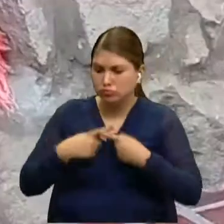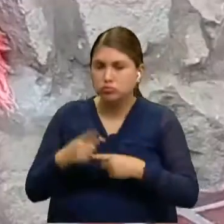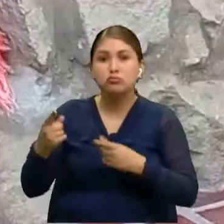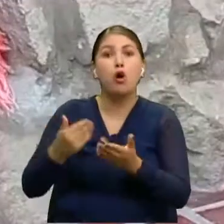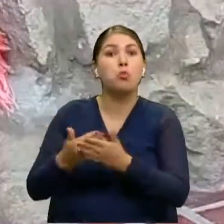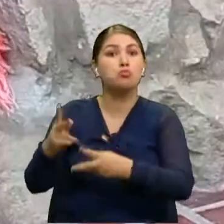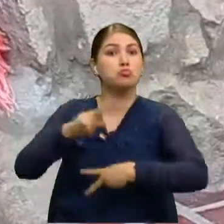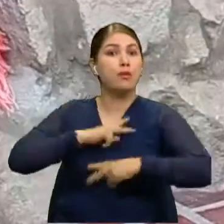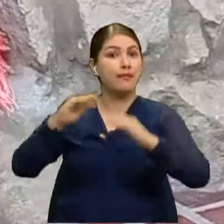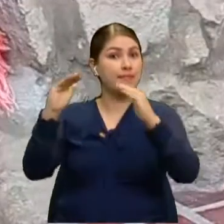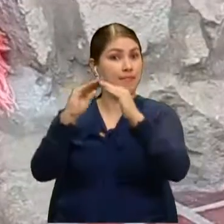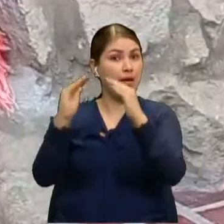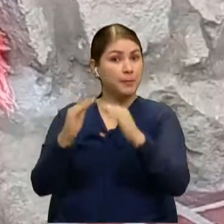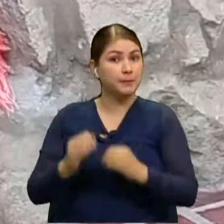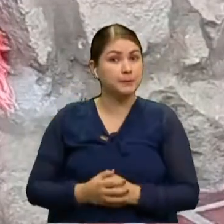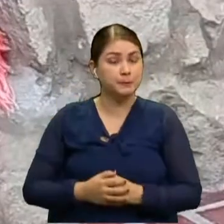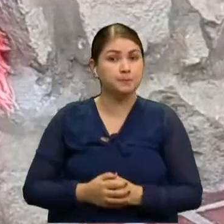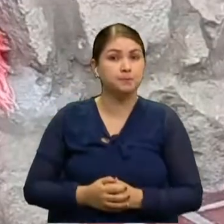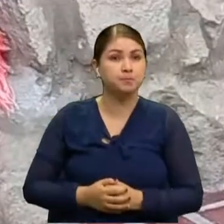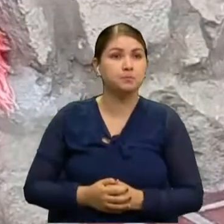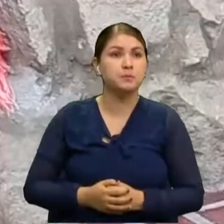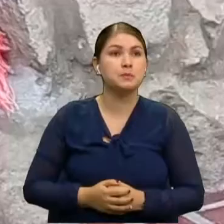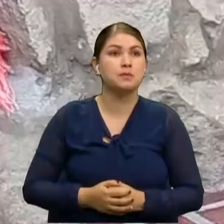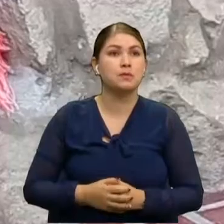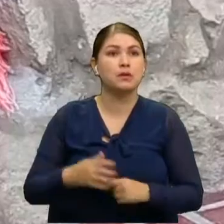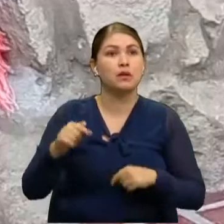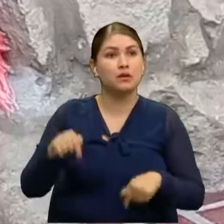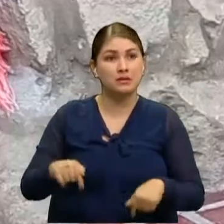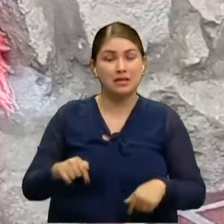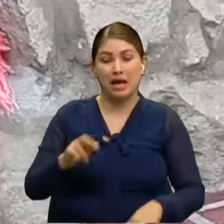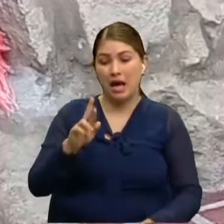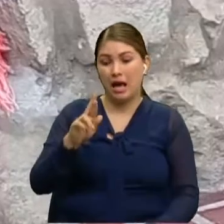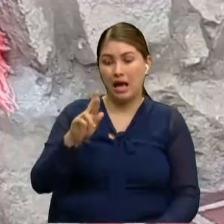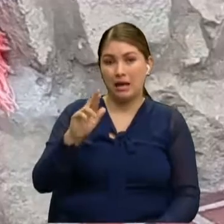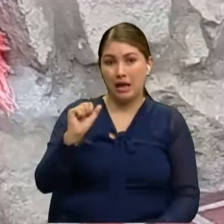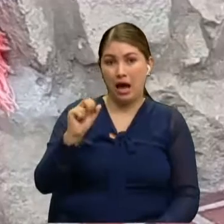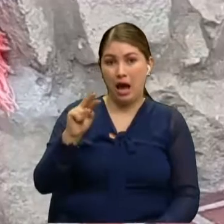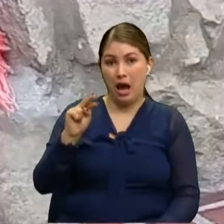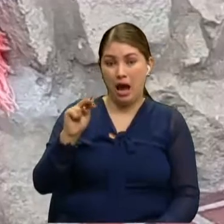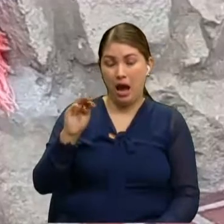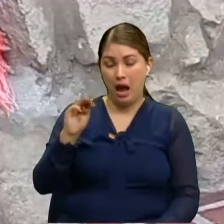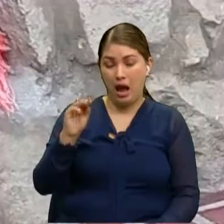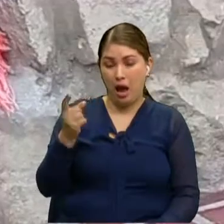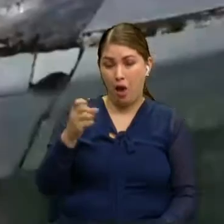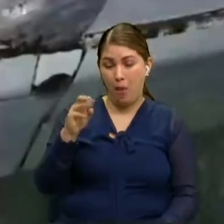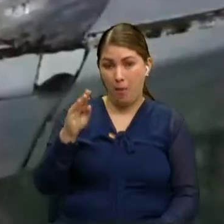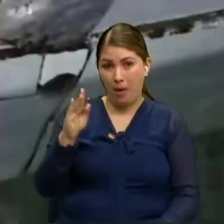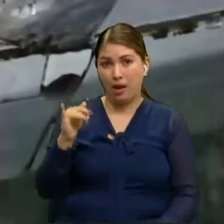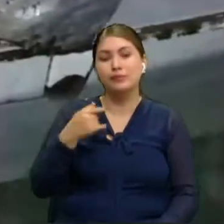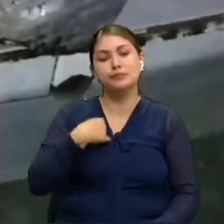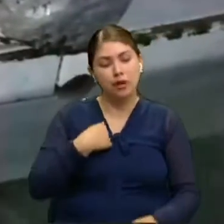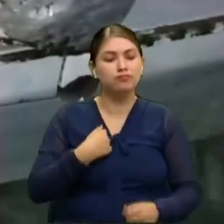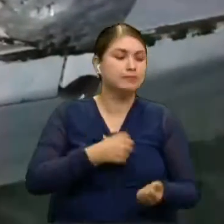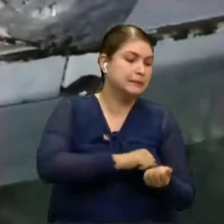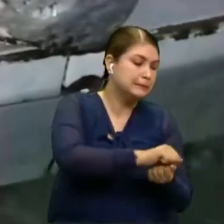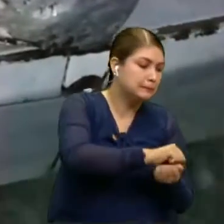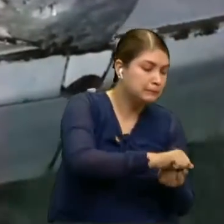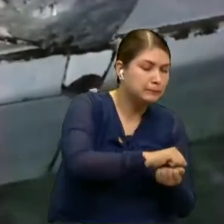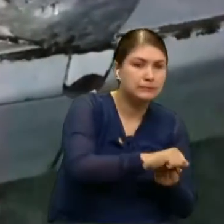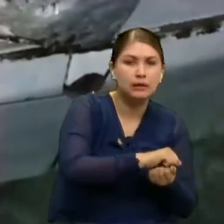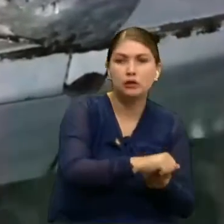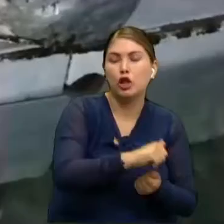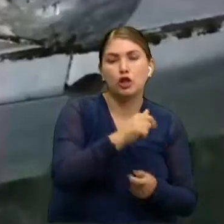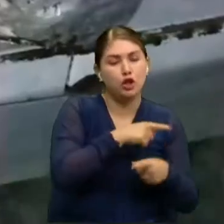Y después que ya pasó, ya me, aquí en Ragombalia me puse al lavadero. Y eso era toda